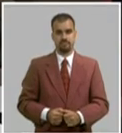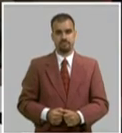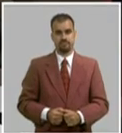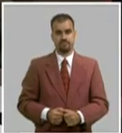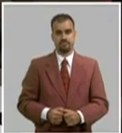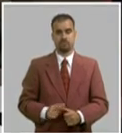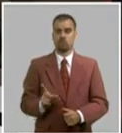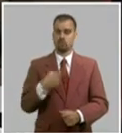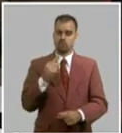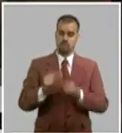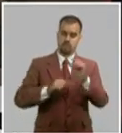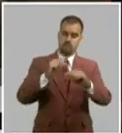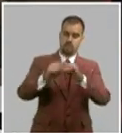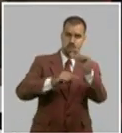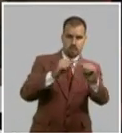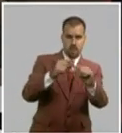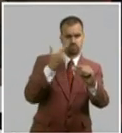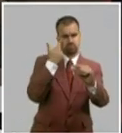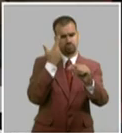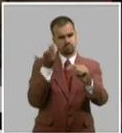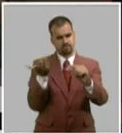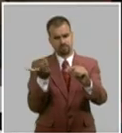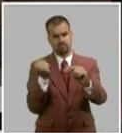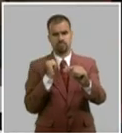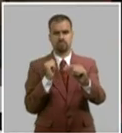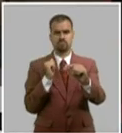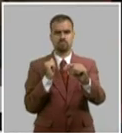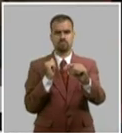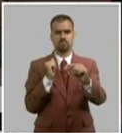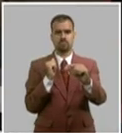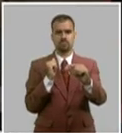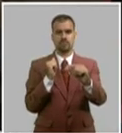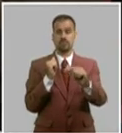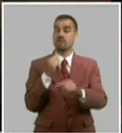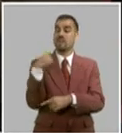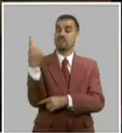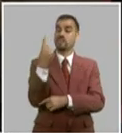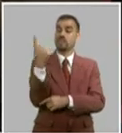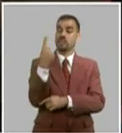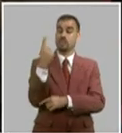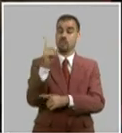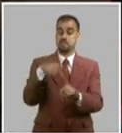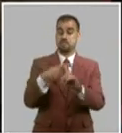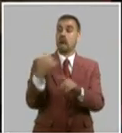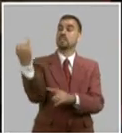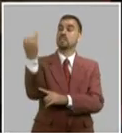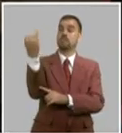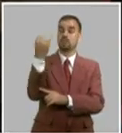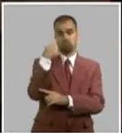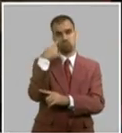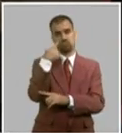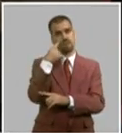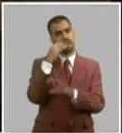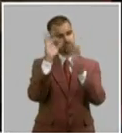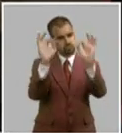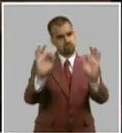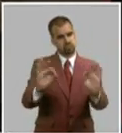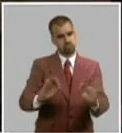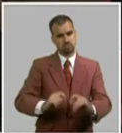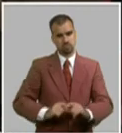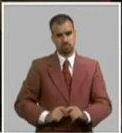desde todos los aspectos de orden nacional hasta el orden internacional. Y